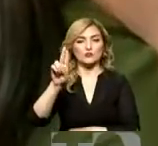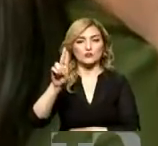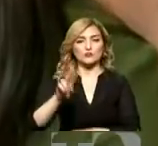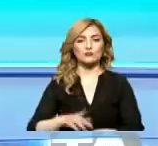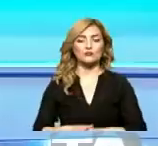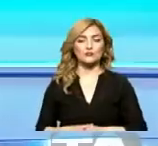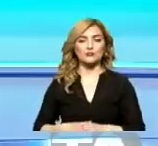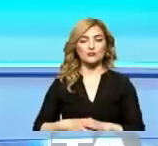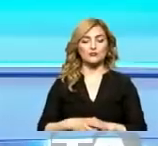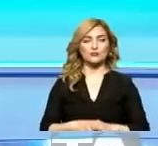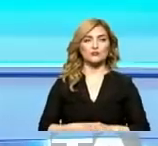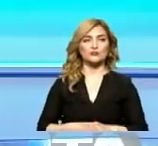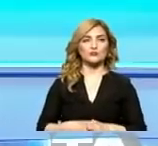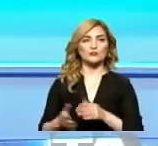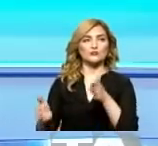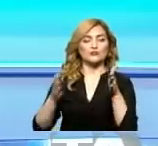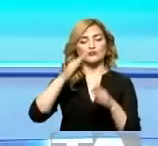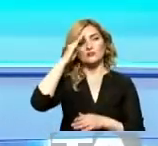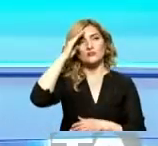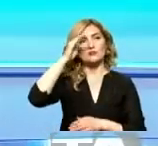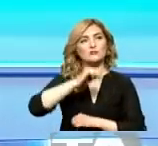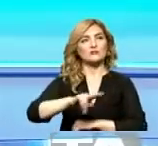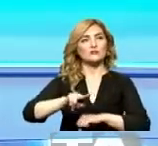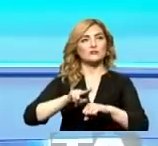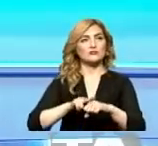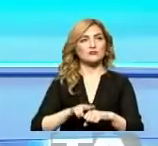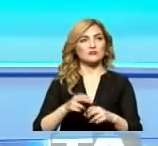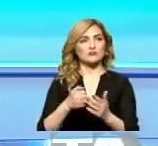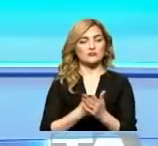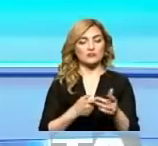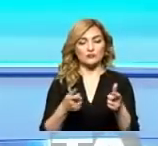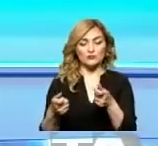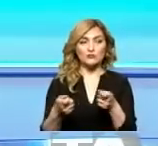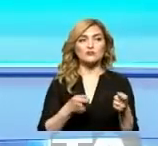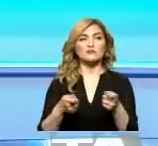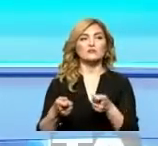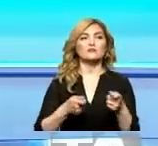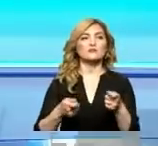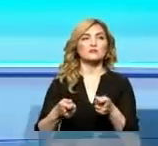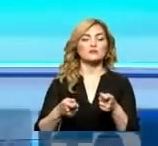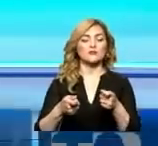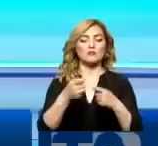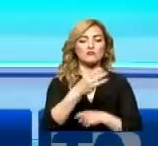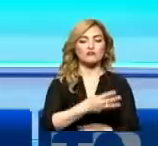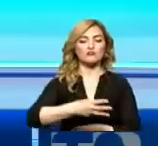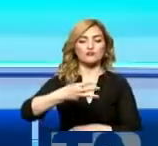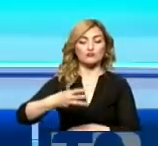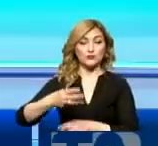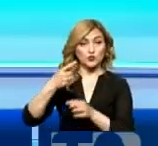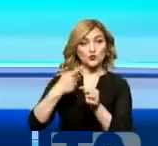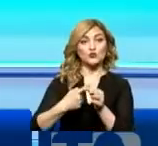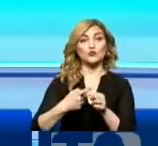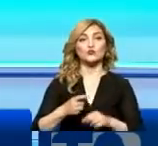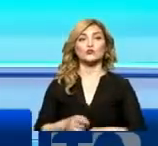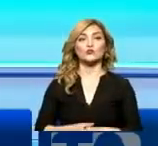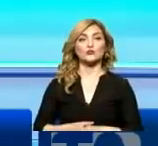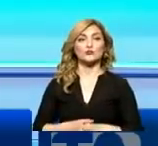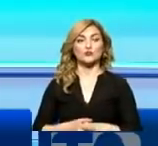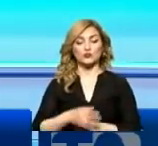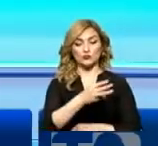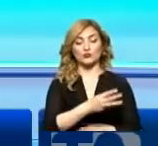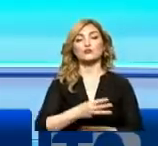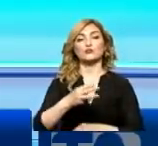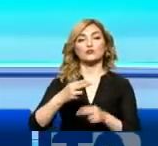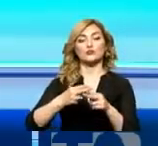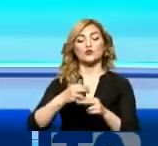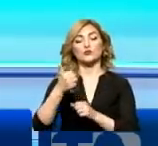horas. La Policía Nacional intensifica los operativos de control migratorio en Quito, mientras que en migración los